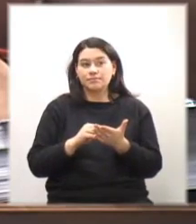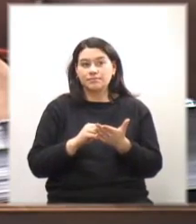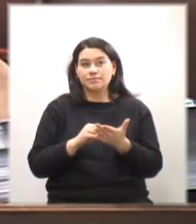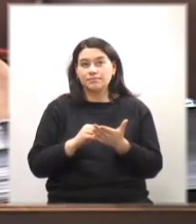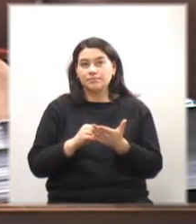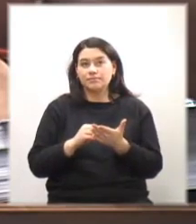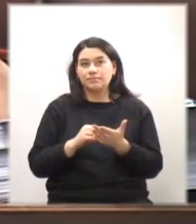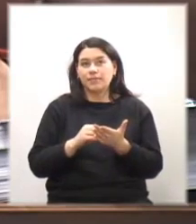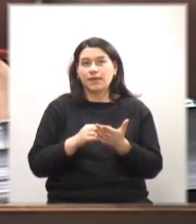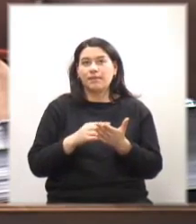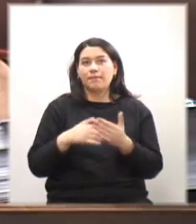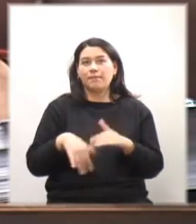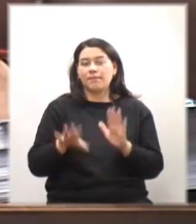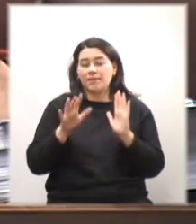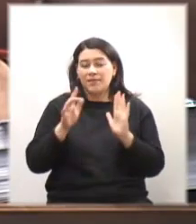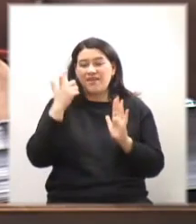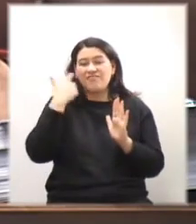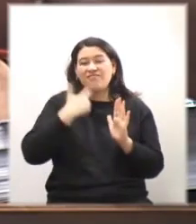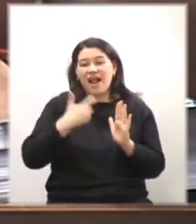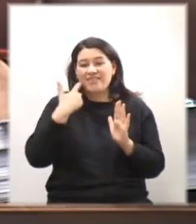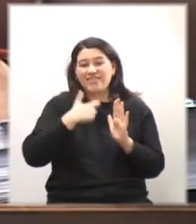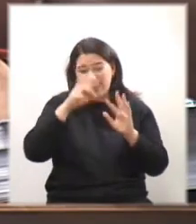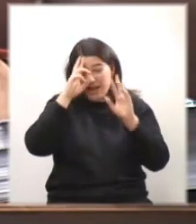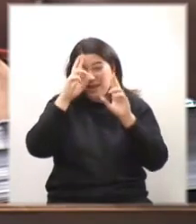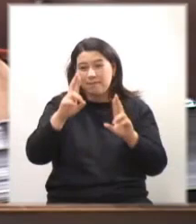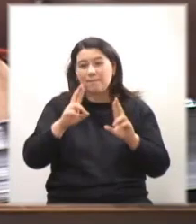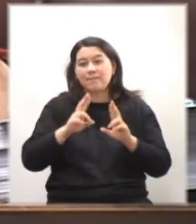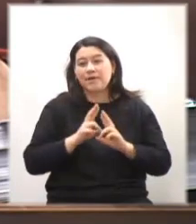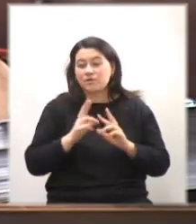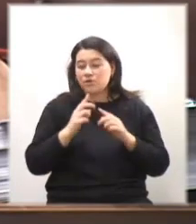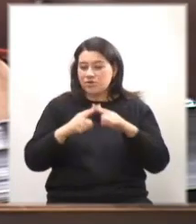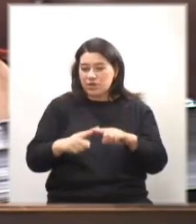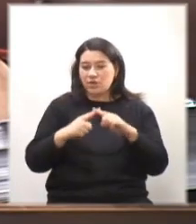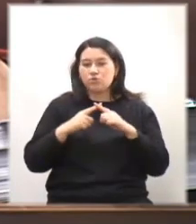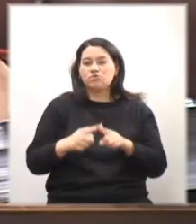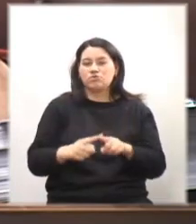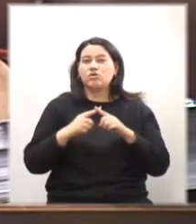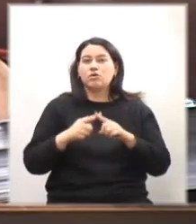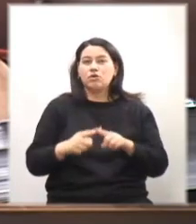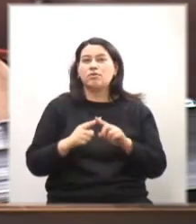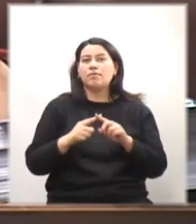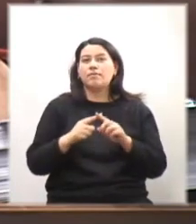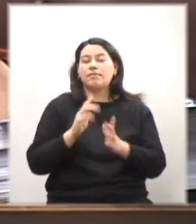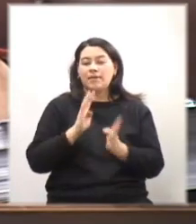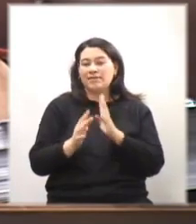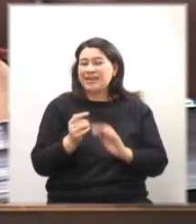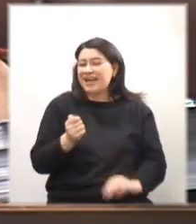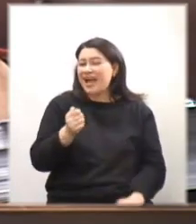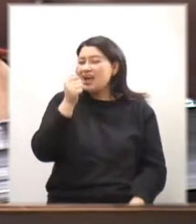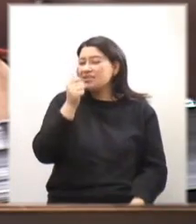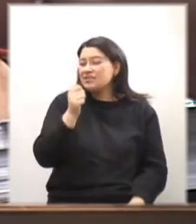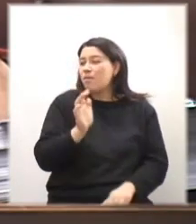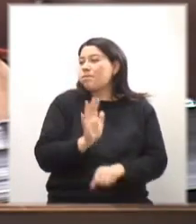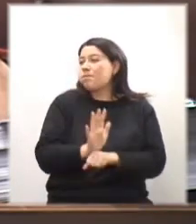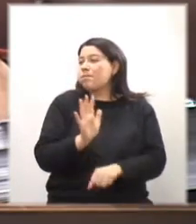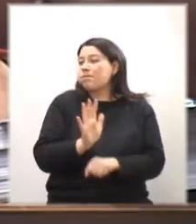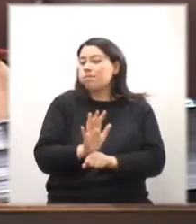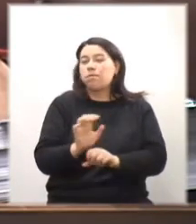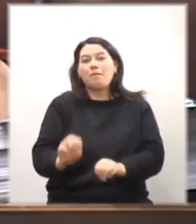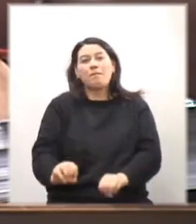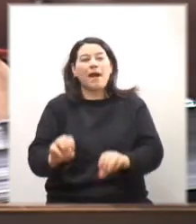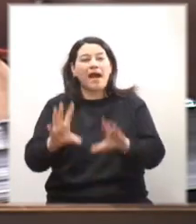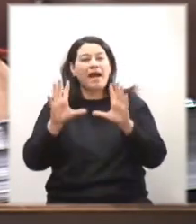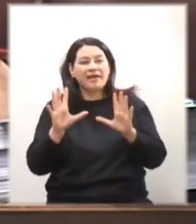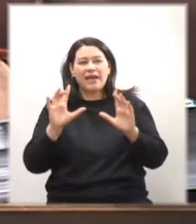dibujos presupuestales, faltando el respeto a la discusión parlamentaria. Casi como por arte de